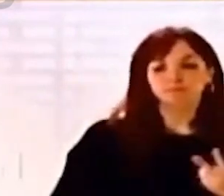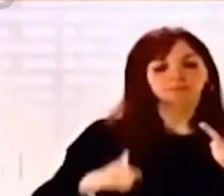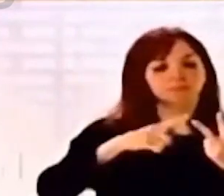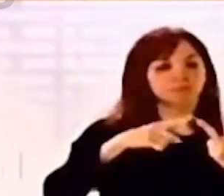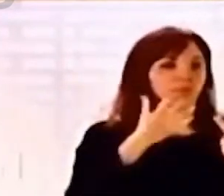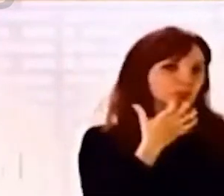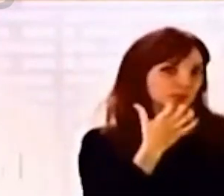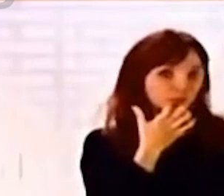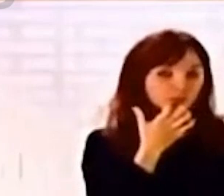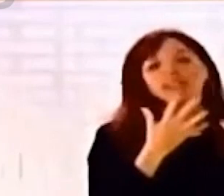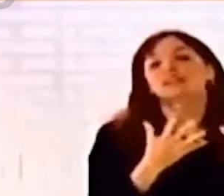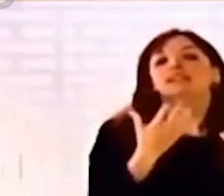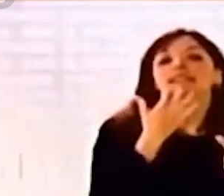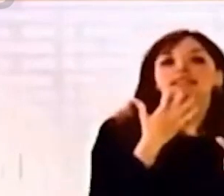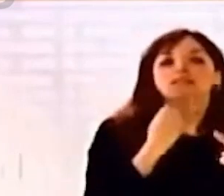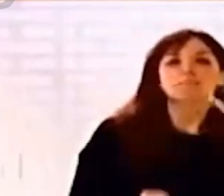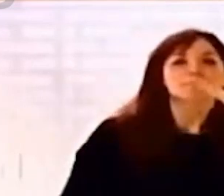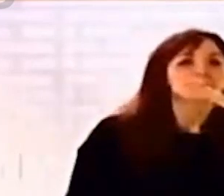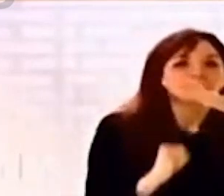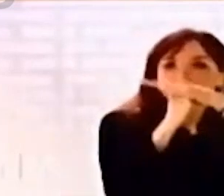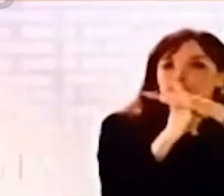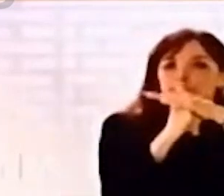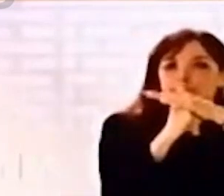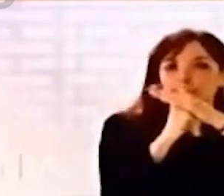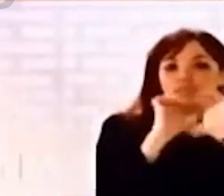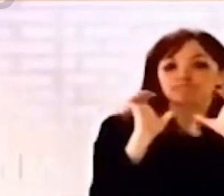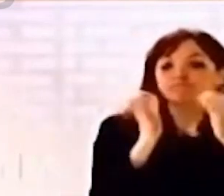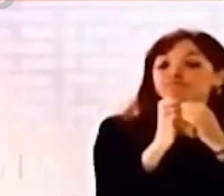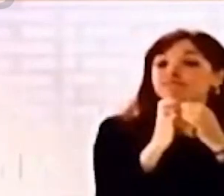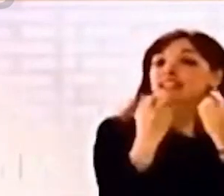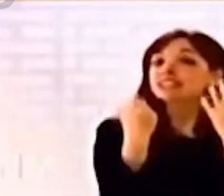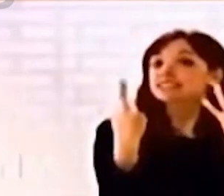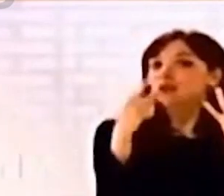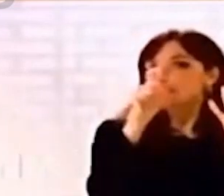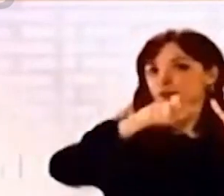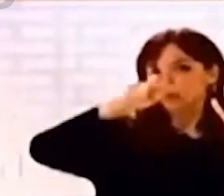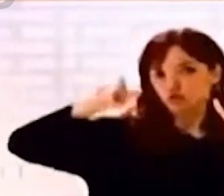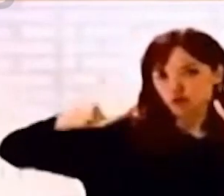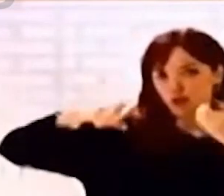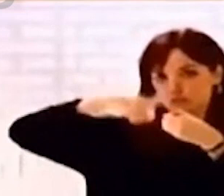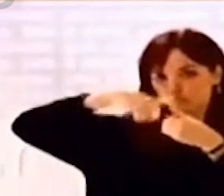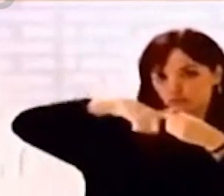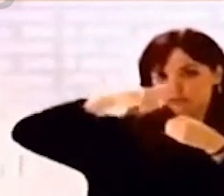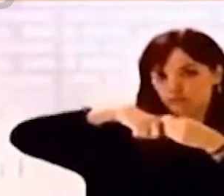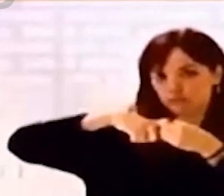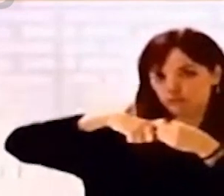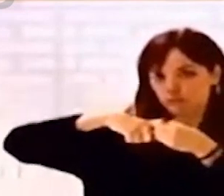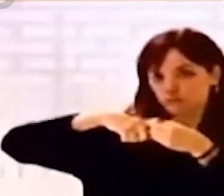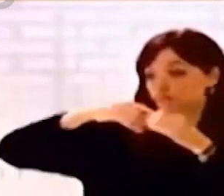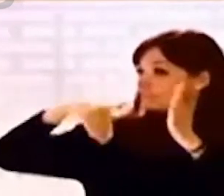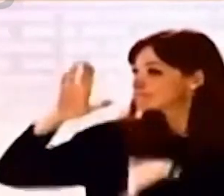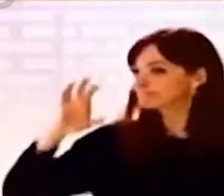que como máximo se podrán reunir seis personas en ningún caso más de seis